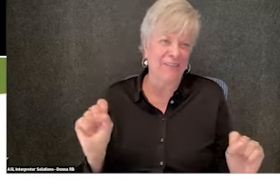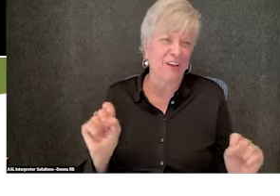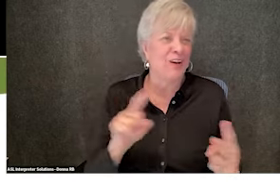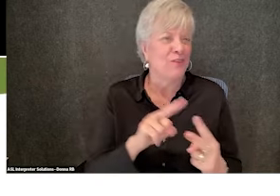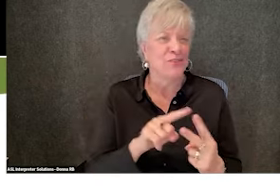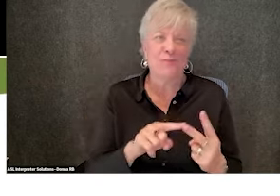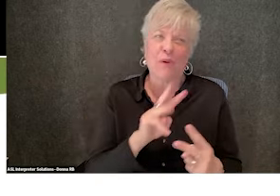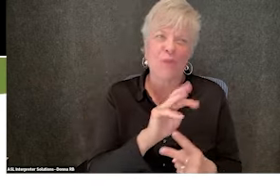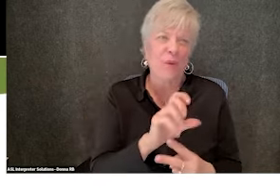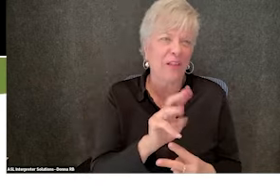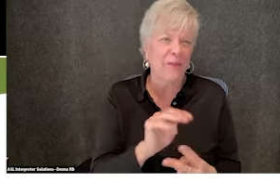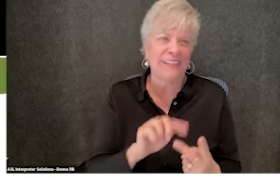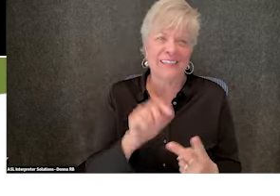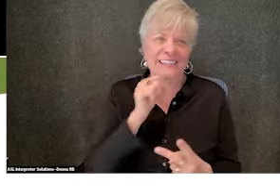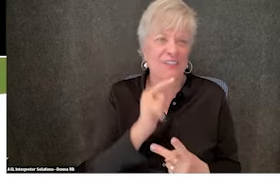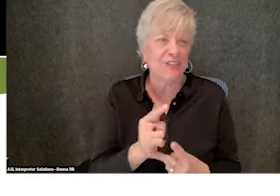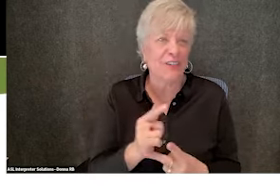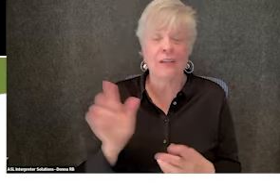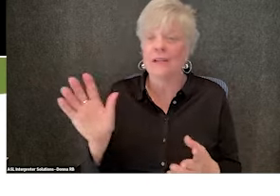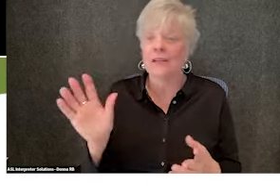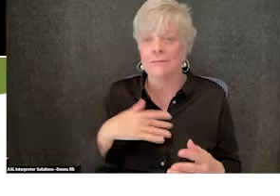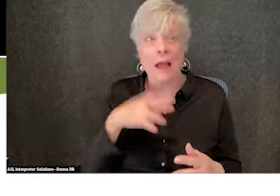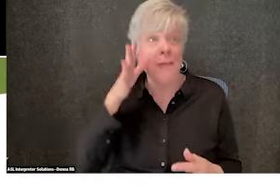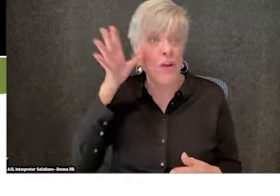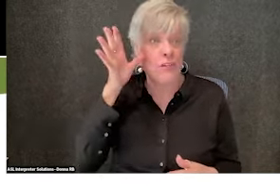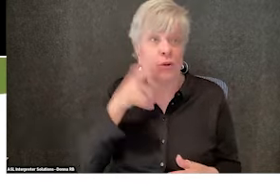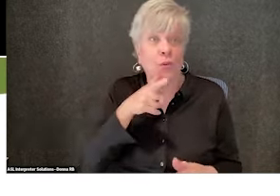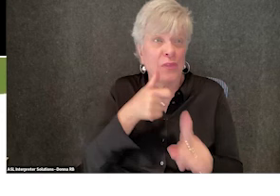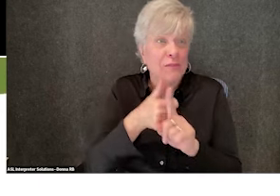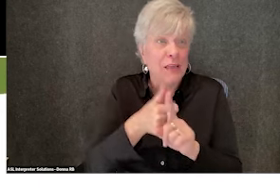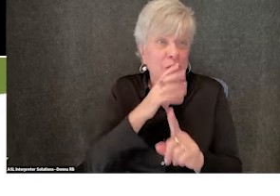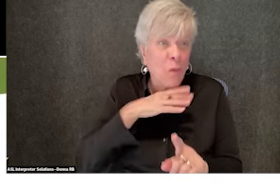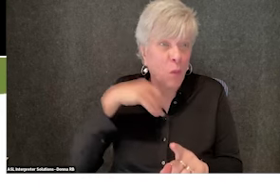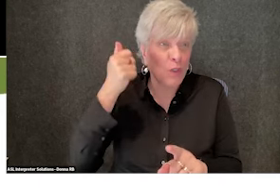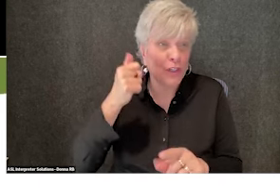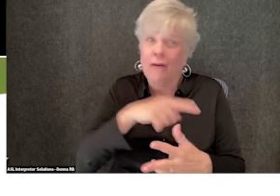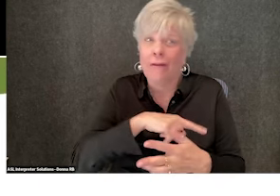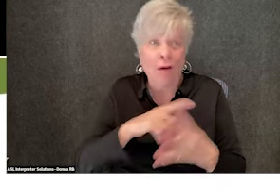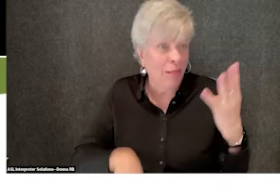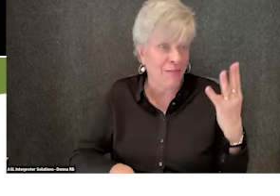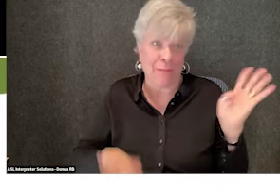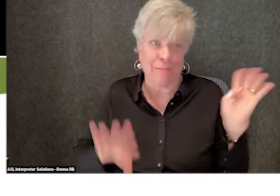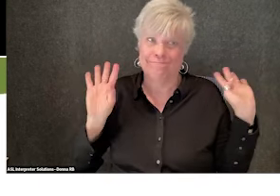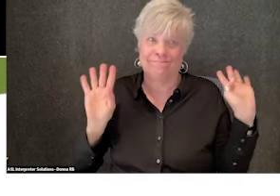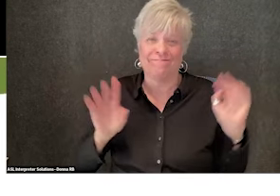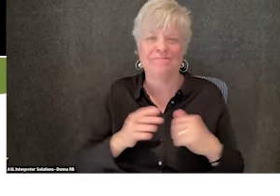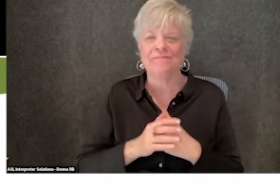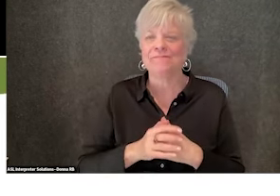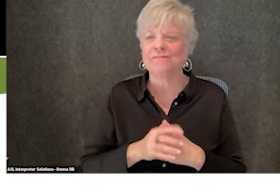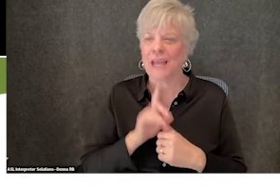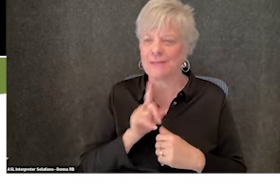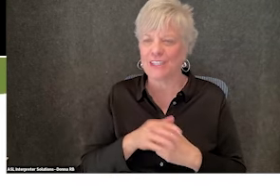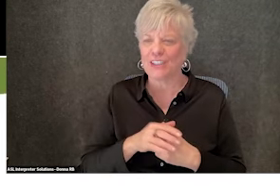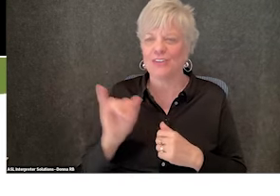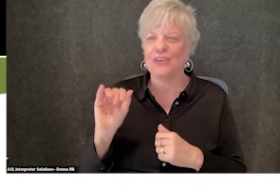también, cosas que ayuda a mantener a las personas sanos y salvos, a veces rituales o